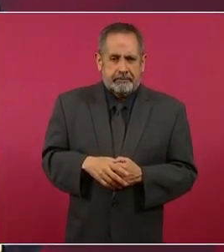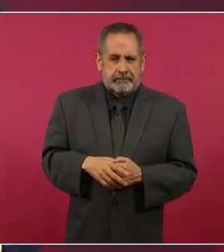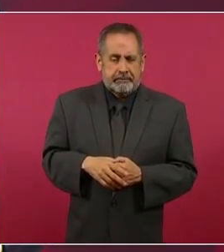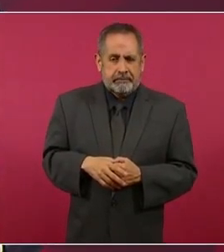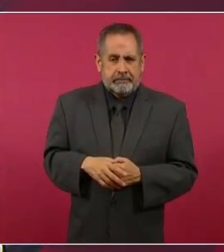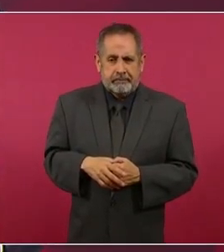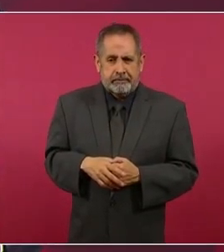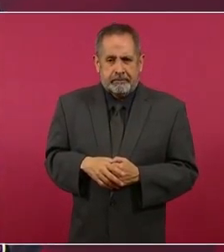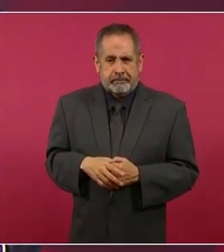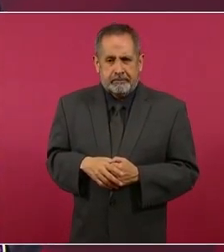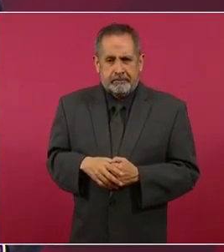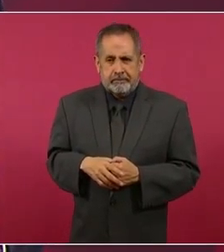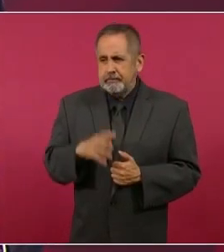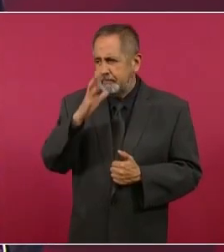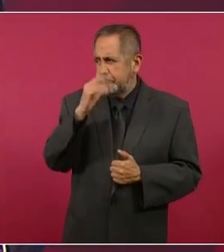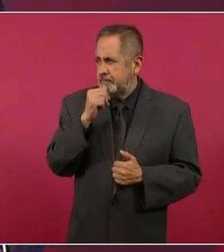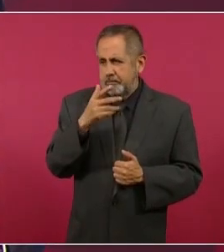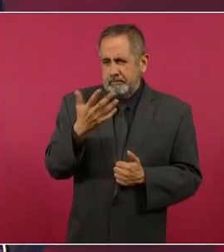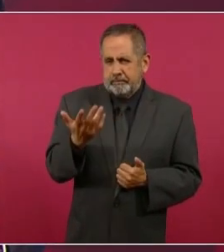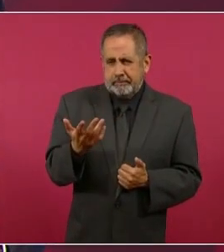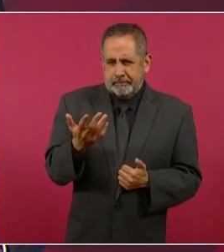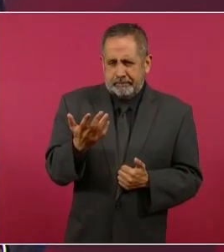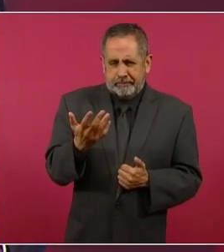es inoperante,